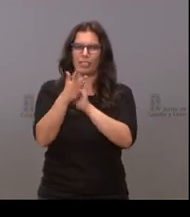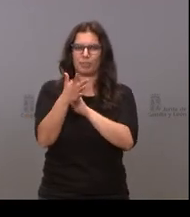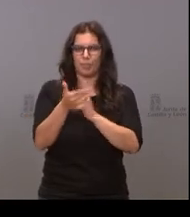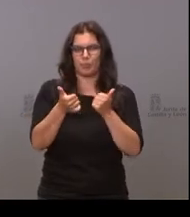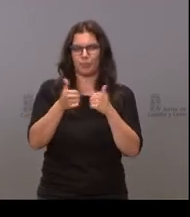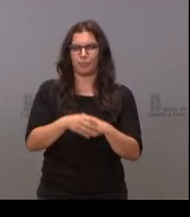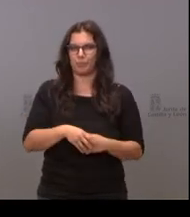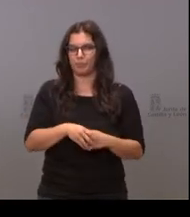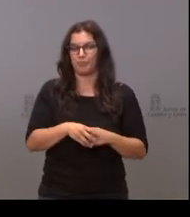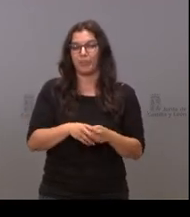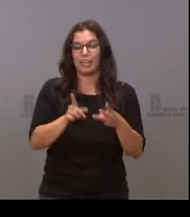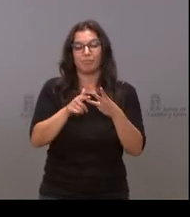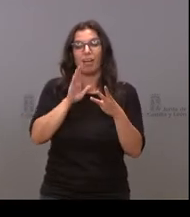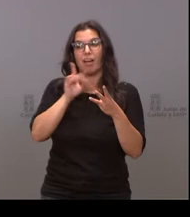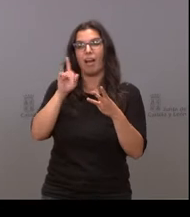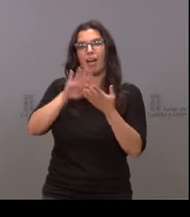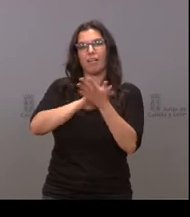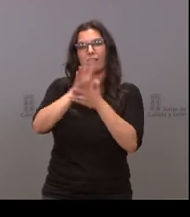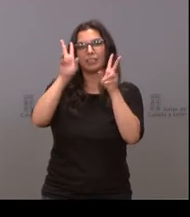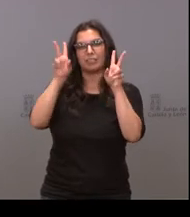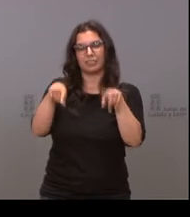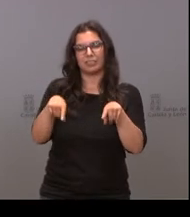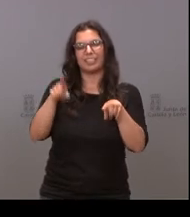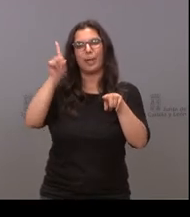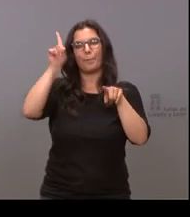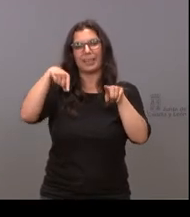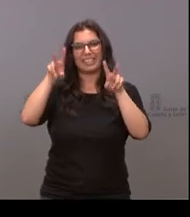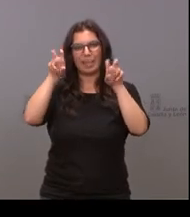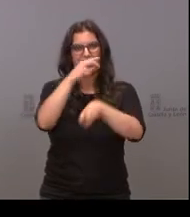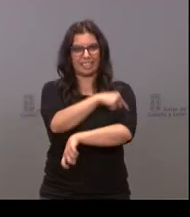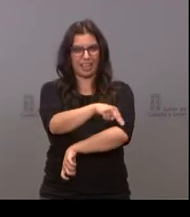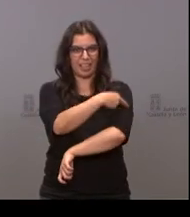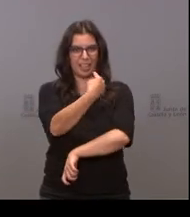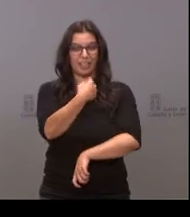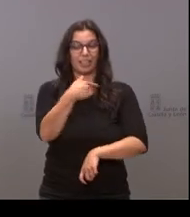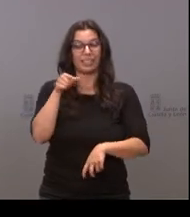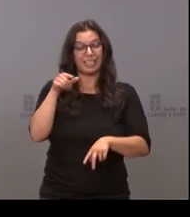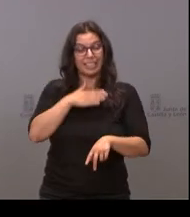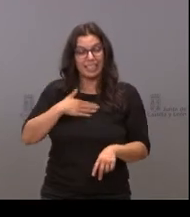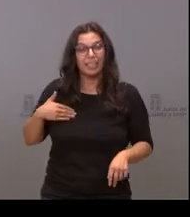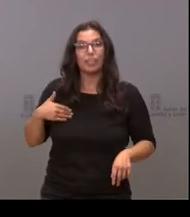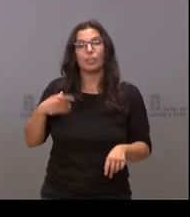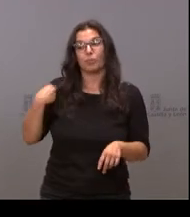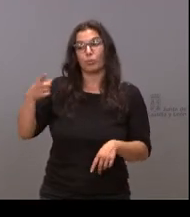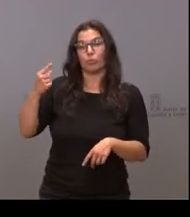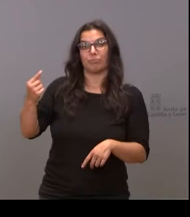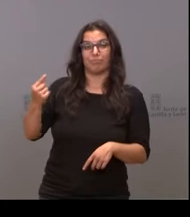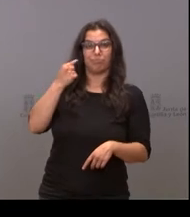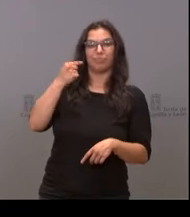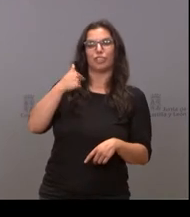y hablabas también de la sanidad y quiero con este guante que me lanzas